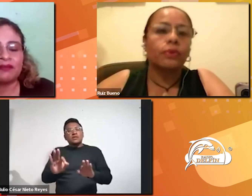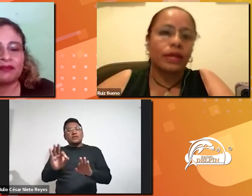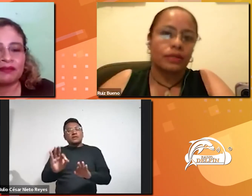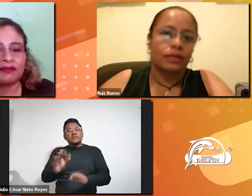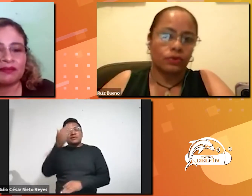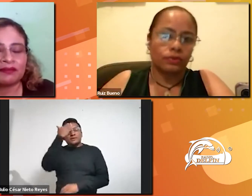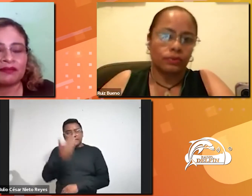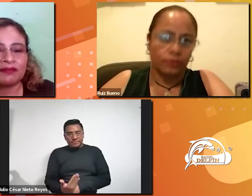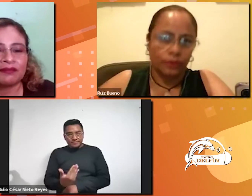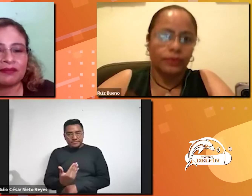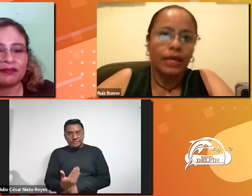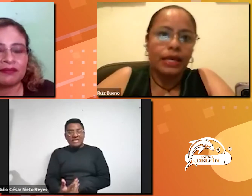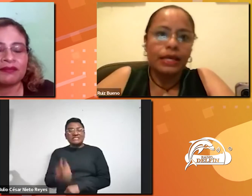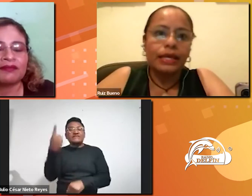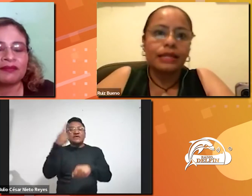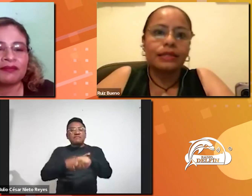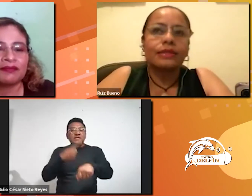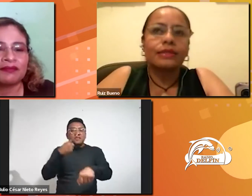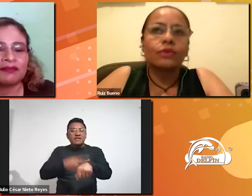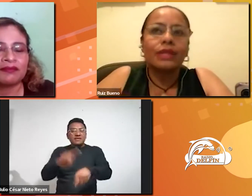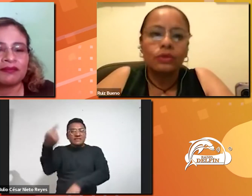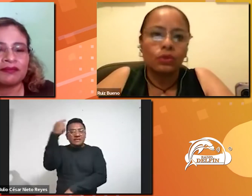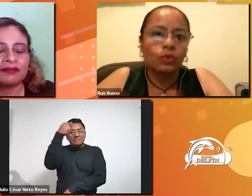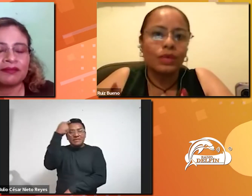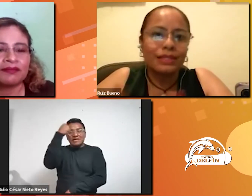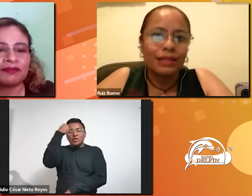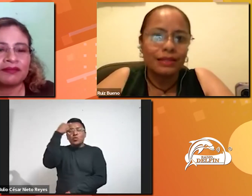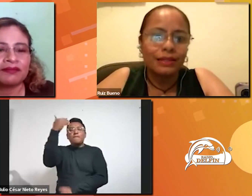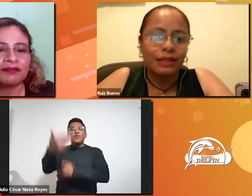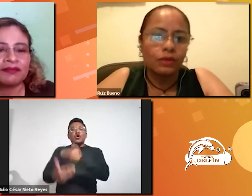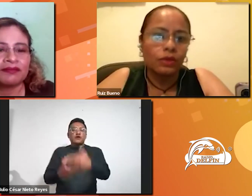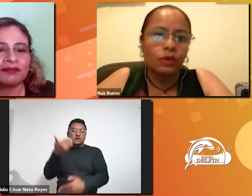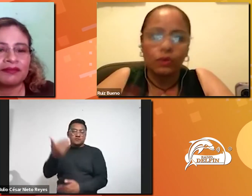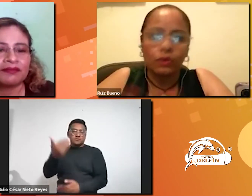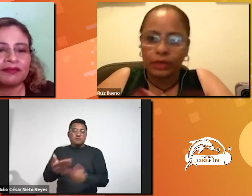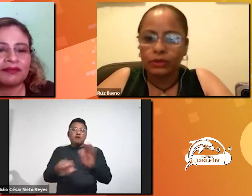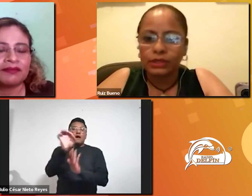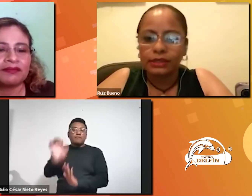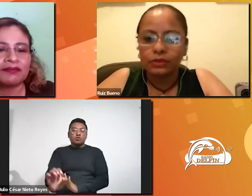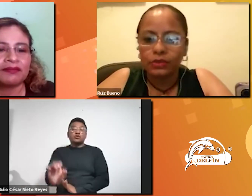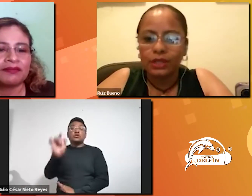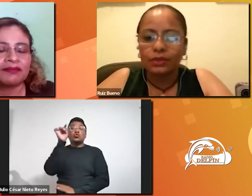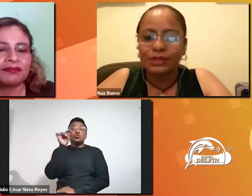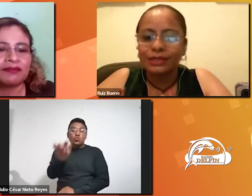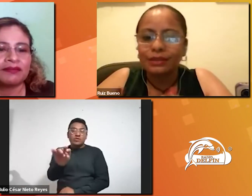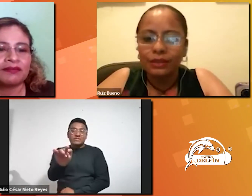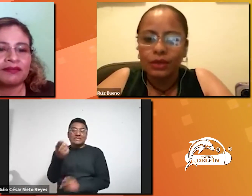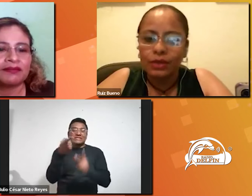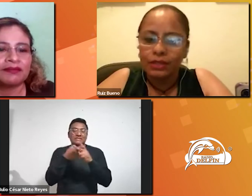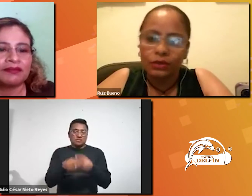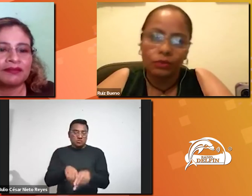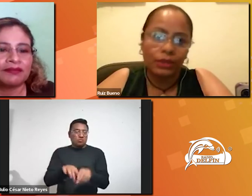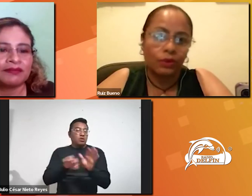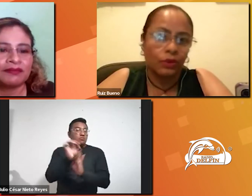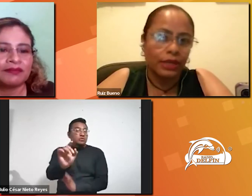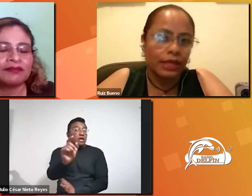un progreso, ¿no? Y que si desde un inicio tú estás sintiendo, y digo, quien nos está escuchando, estás sintiendo ya una sintomatología,